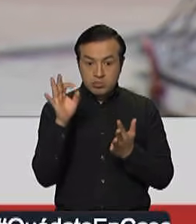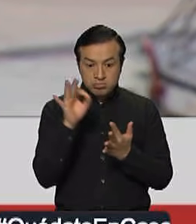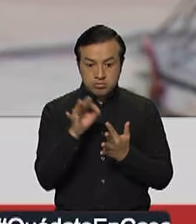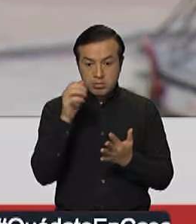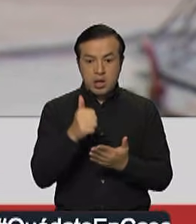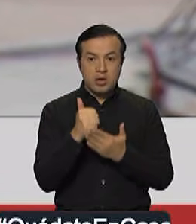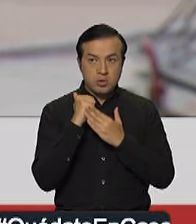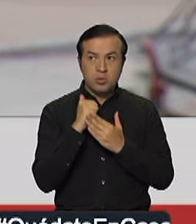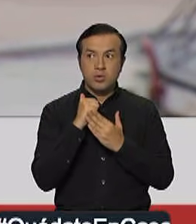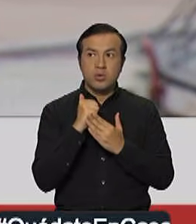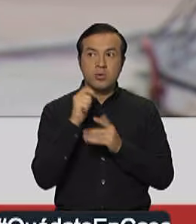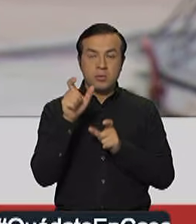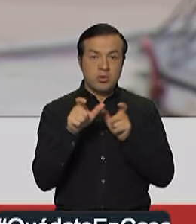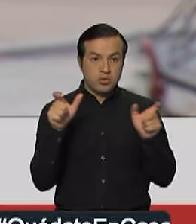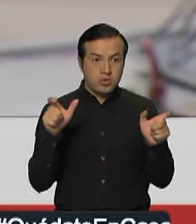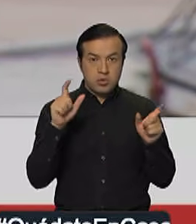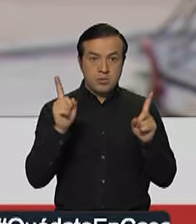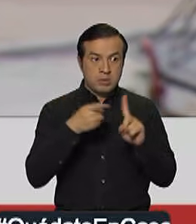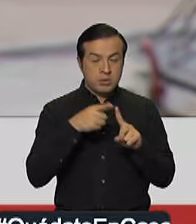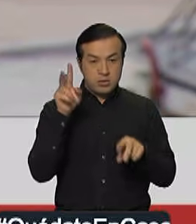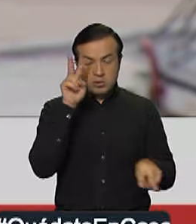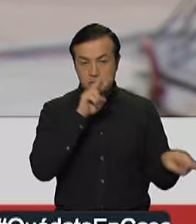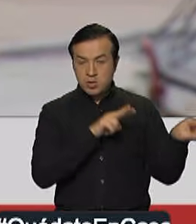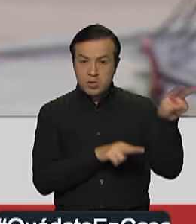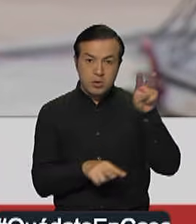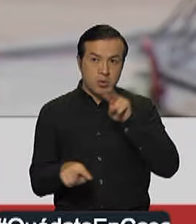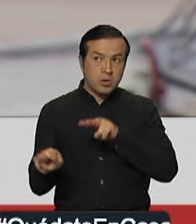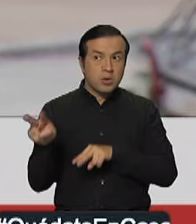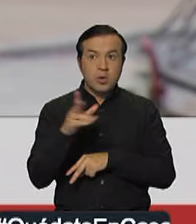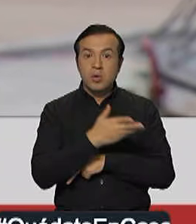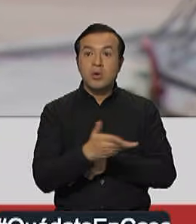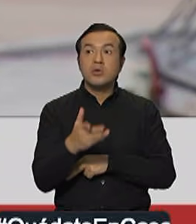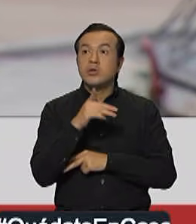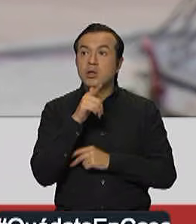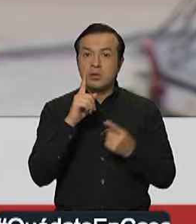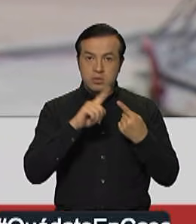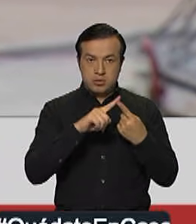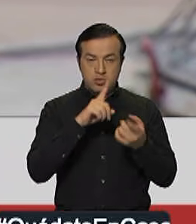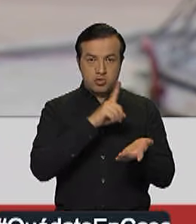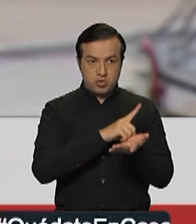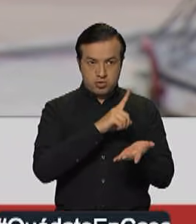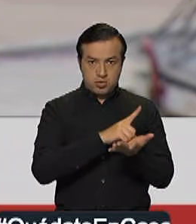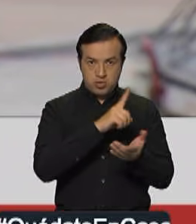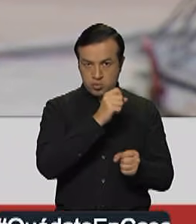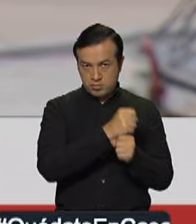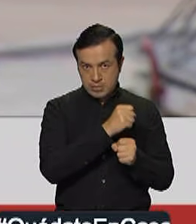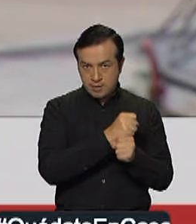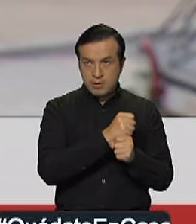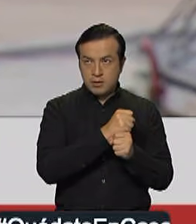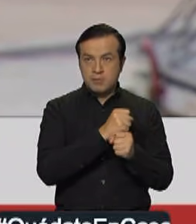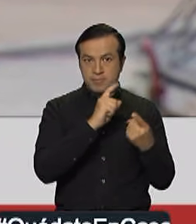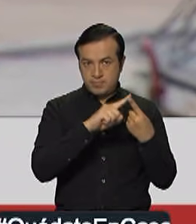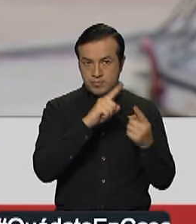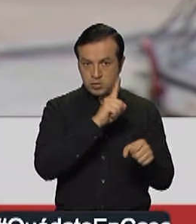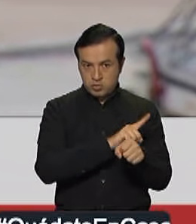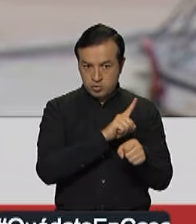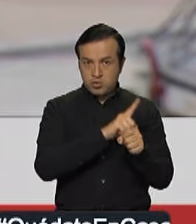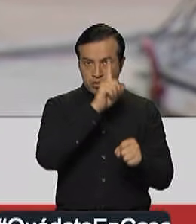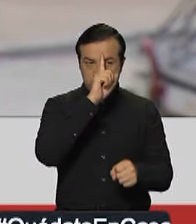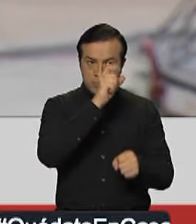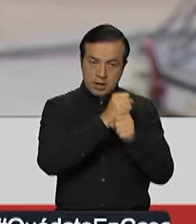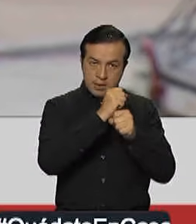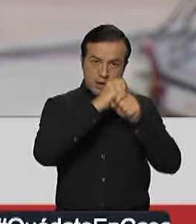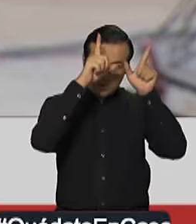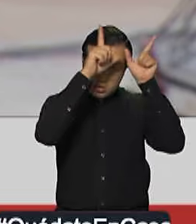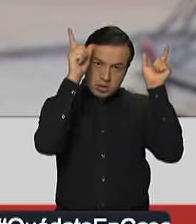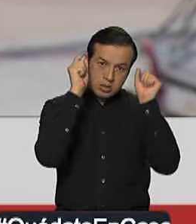Las prioridades de las poblaciones a las que nosotros vamos a utilizar estas pruebas son el personal médico, primero, los que están en la primera